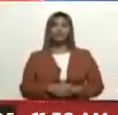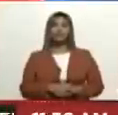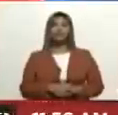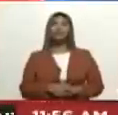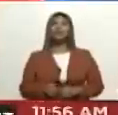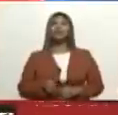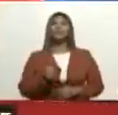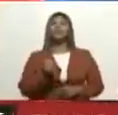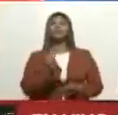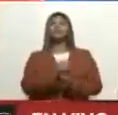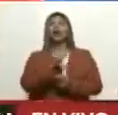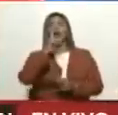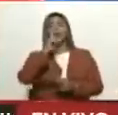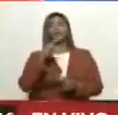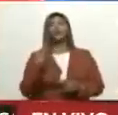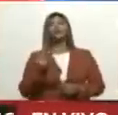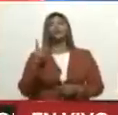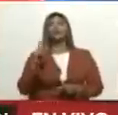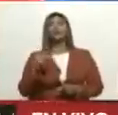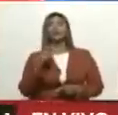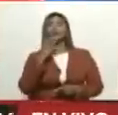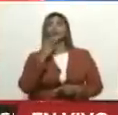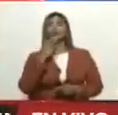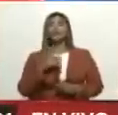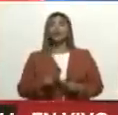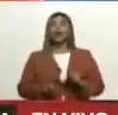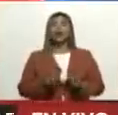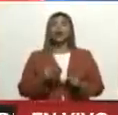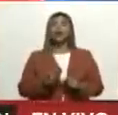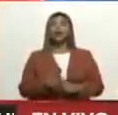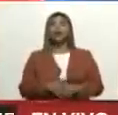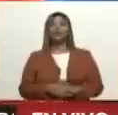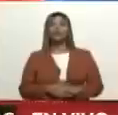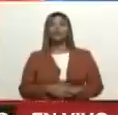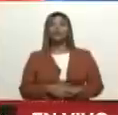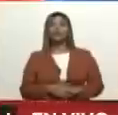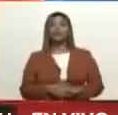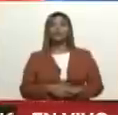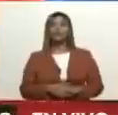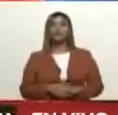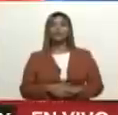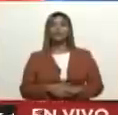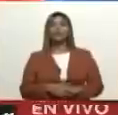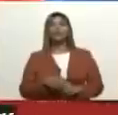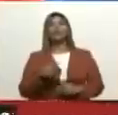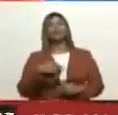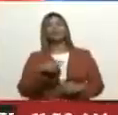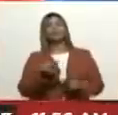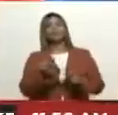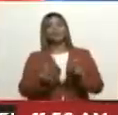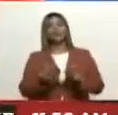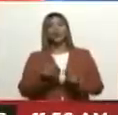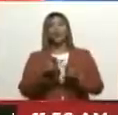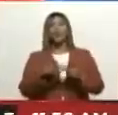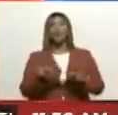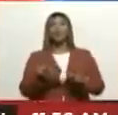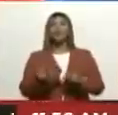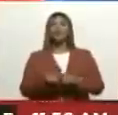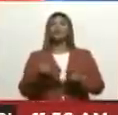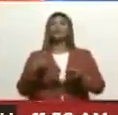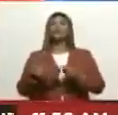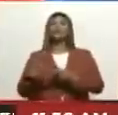pena, el uso, por ejemplo, de algunos funcionarios públicos para el tráfico de